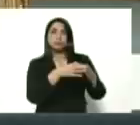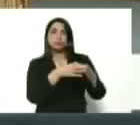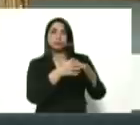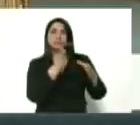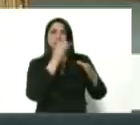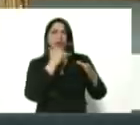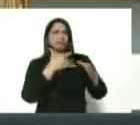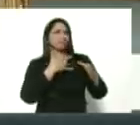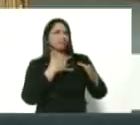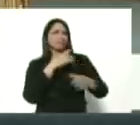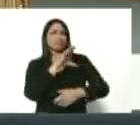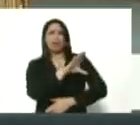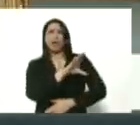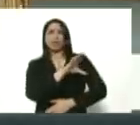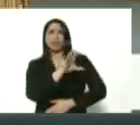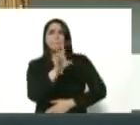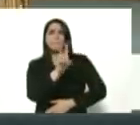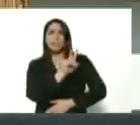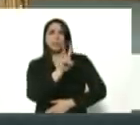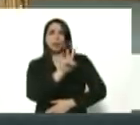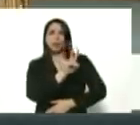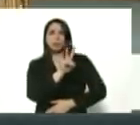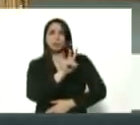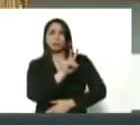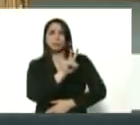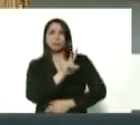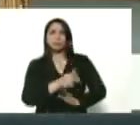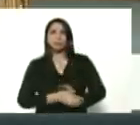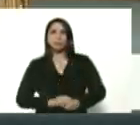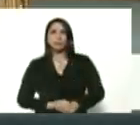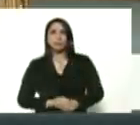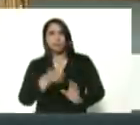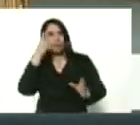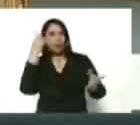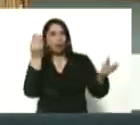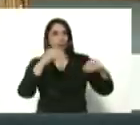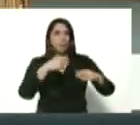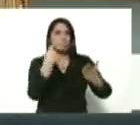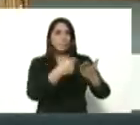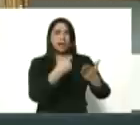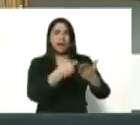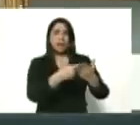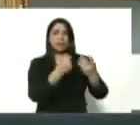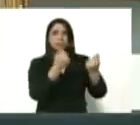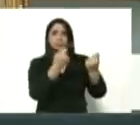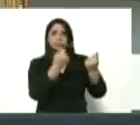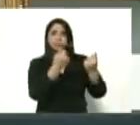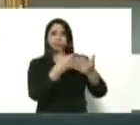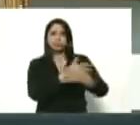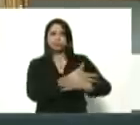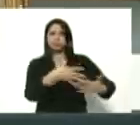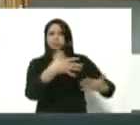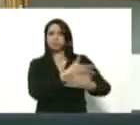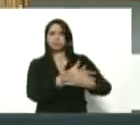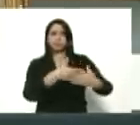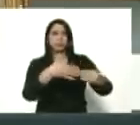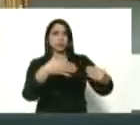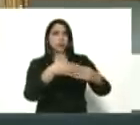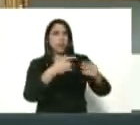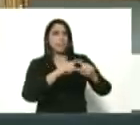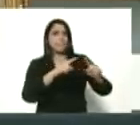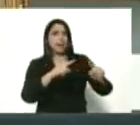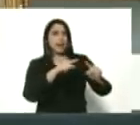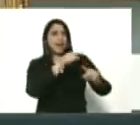apátridas venezolanos acordaban pagarle un monto de millones de dólares para